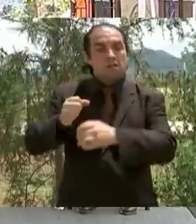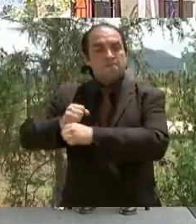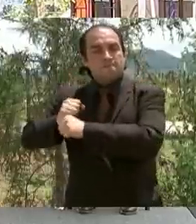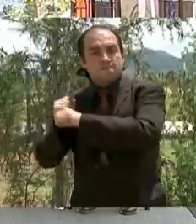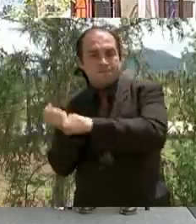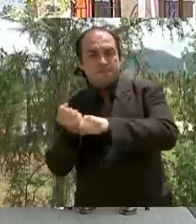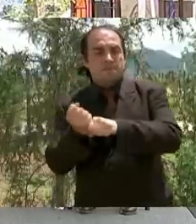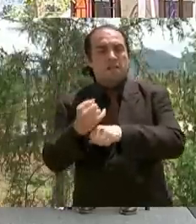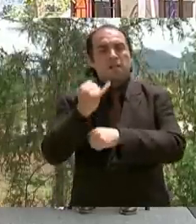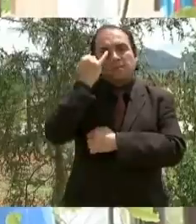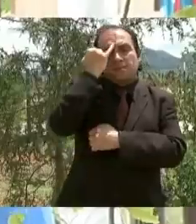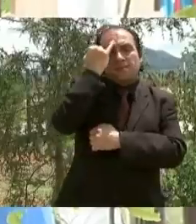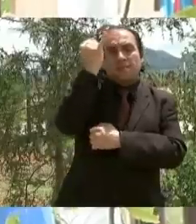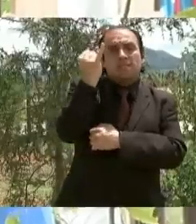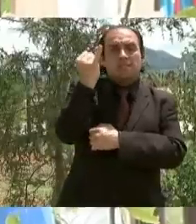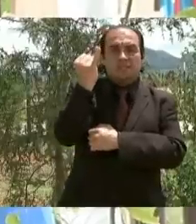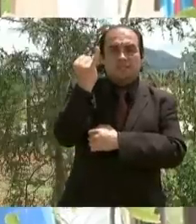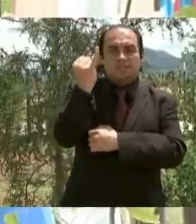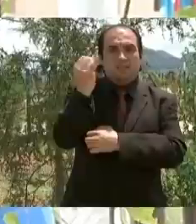Imagínense